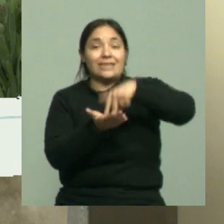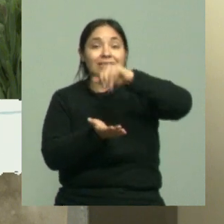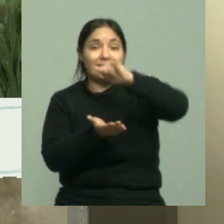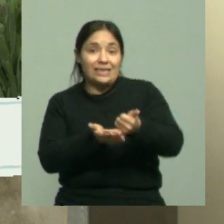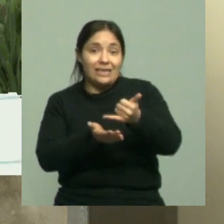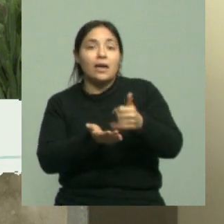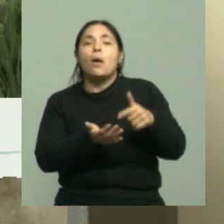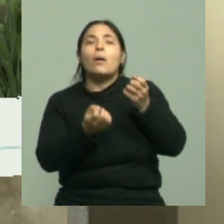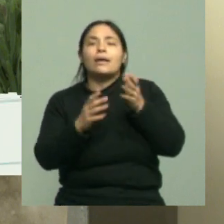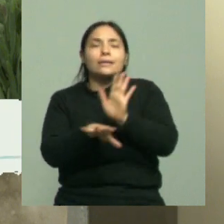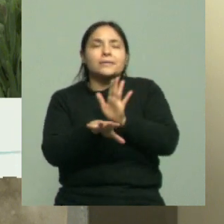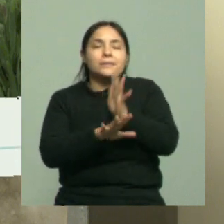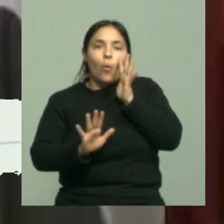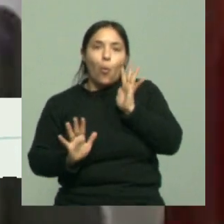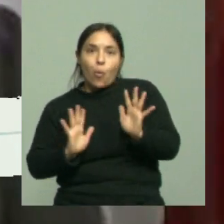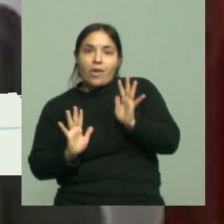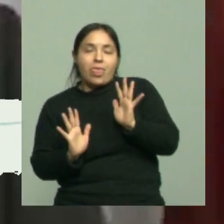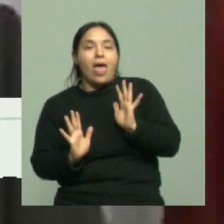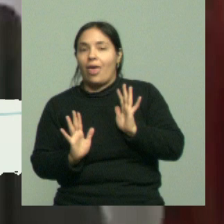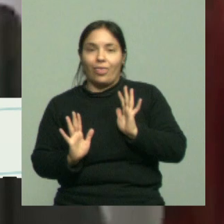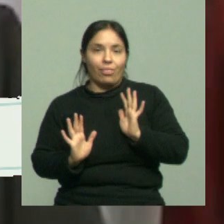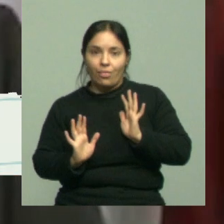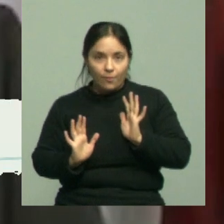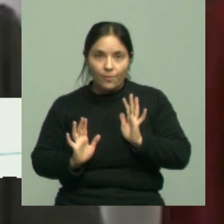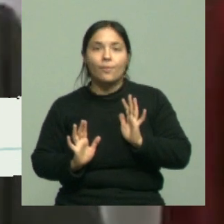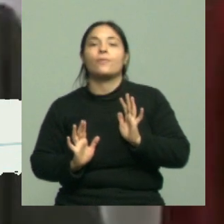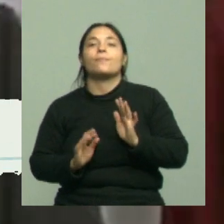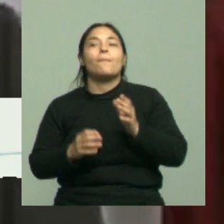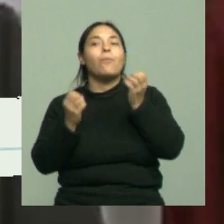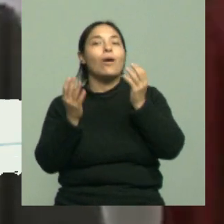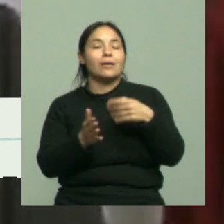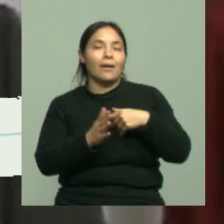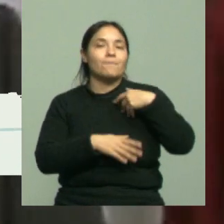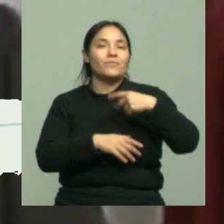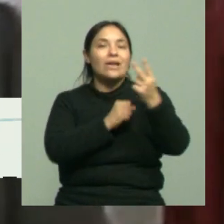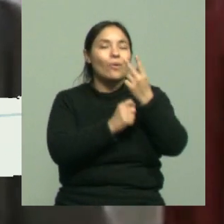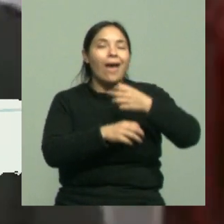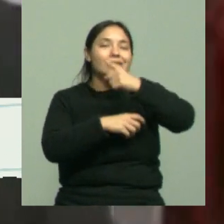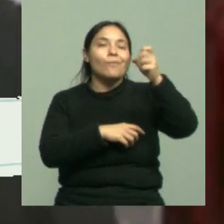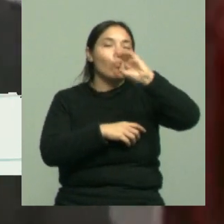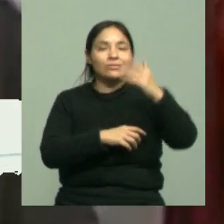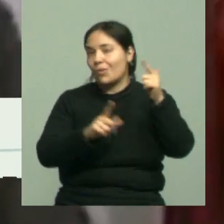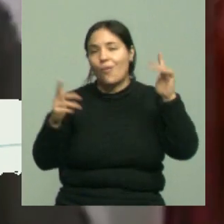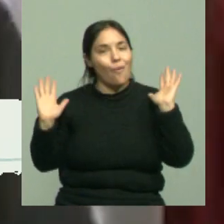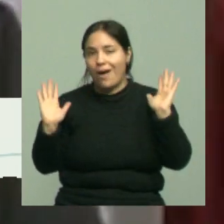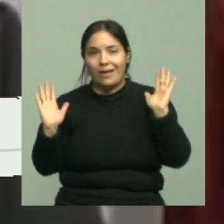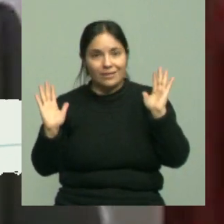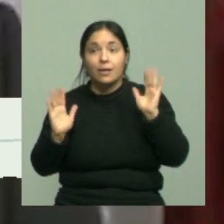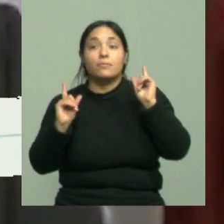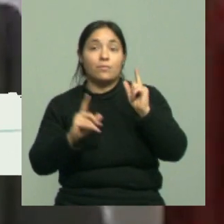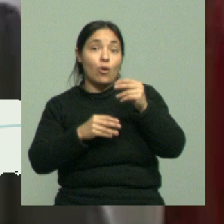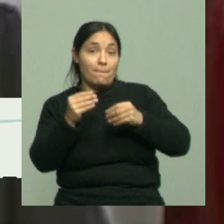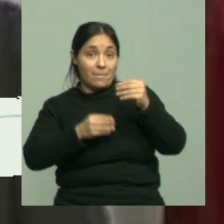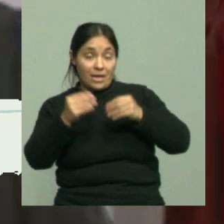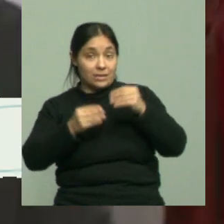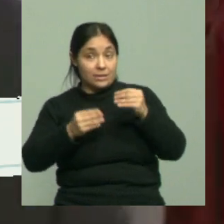una suerte de precaución, en el sentido de que no entendían que estuviesen todas las garantías dadas. La Ah, propia claro. compañera, esposa de Assange,